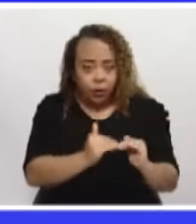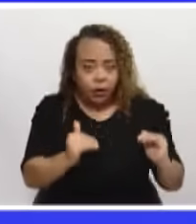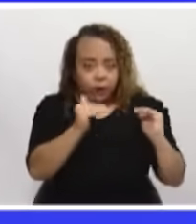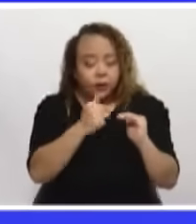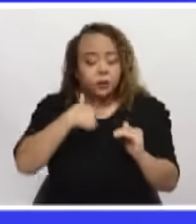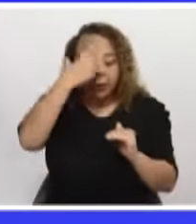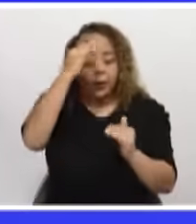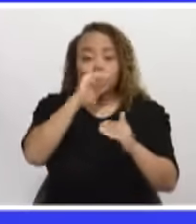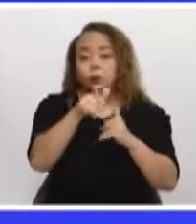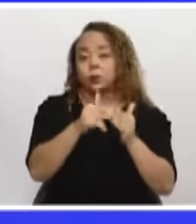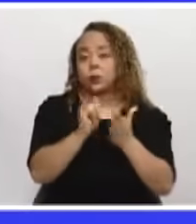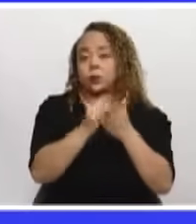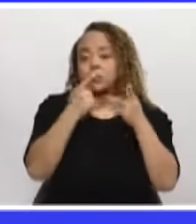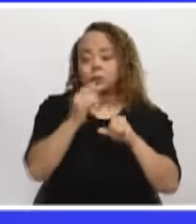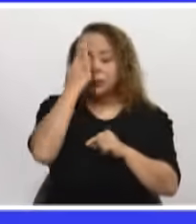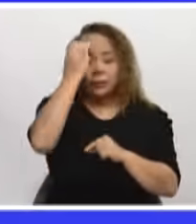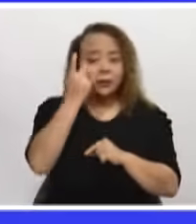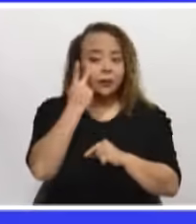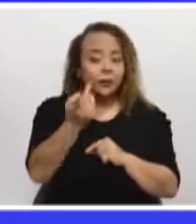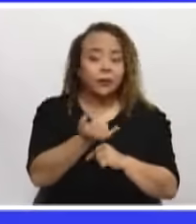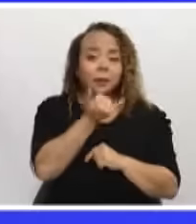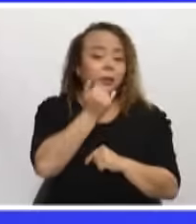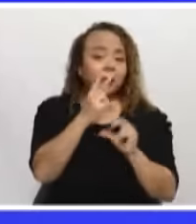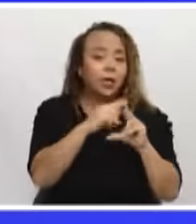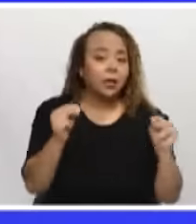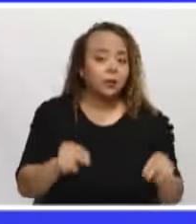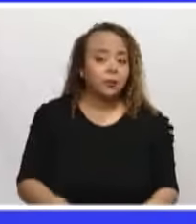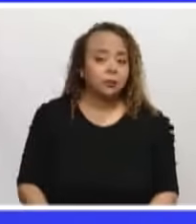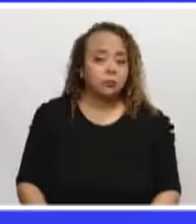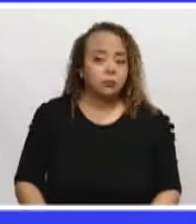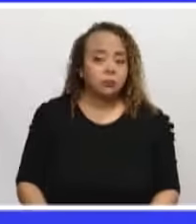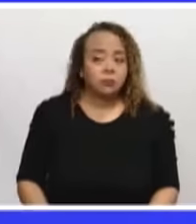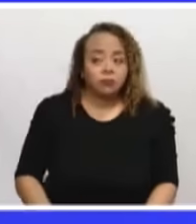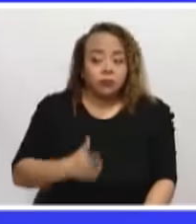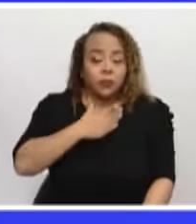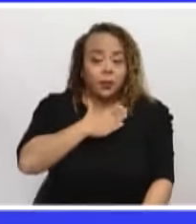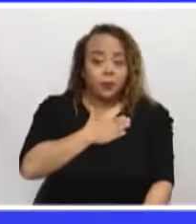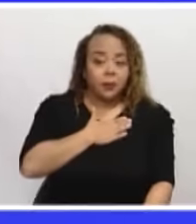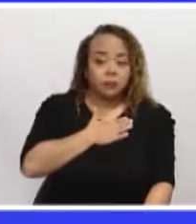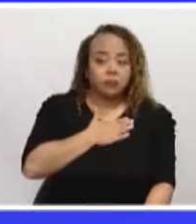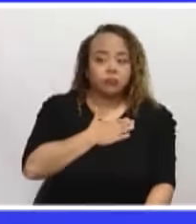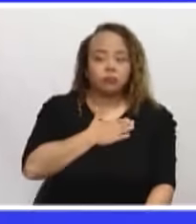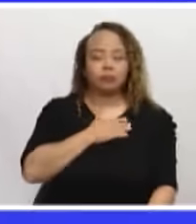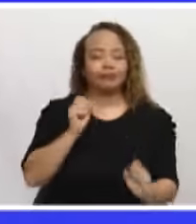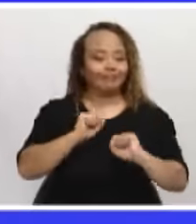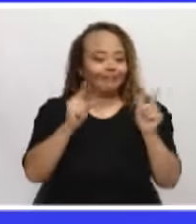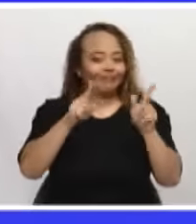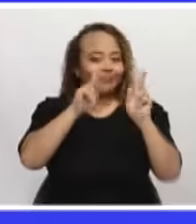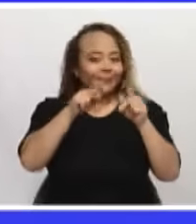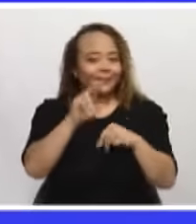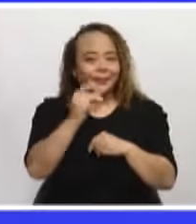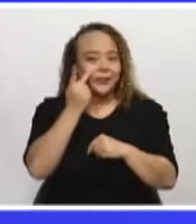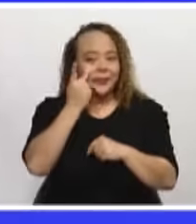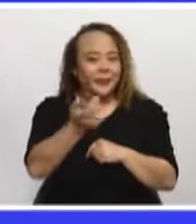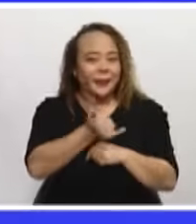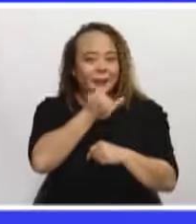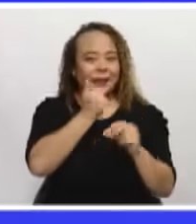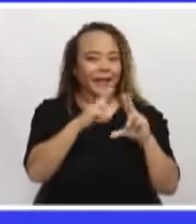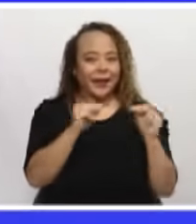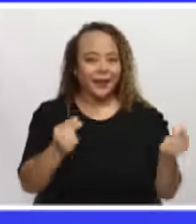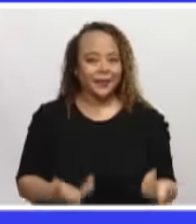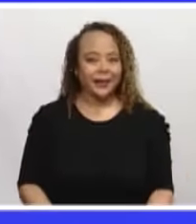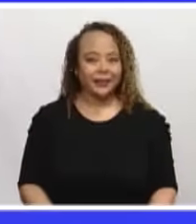que todo esto se da porque la gente no está viendo lo que está pasando en Nicaragua O sea a mí me me da mucha sorpresa que la gente no esté viendo lo que está pasando en